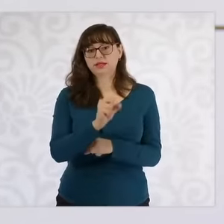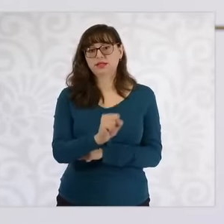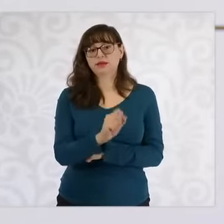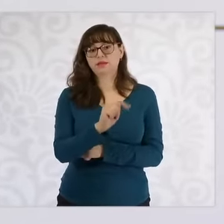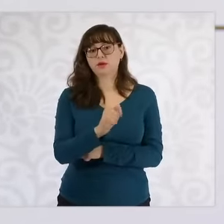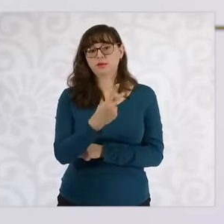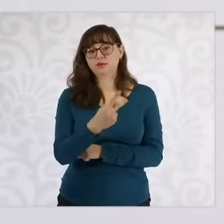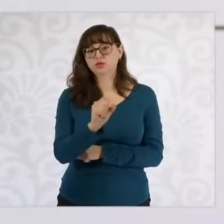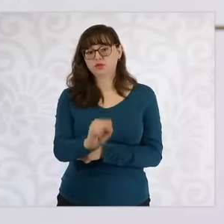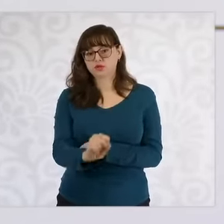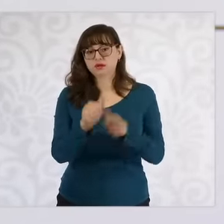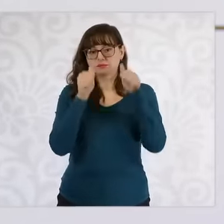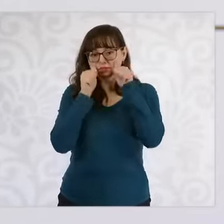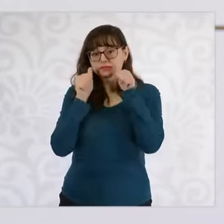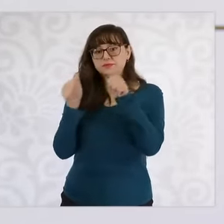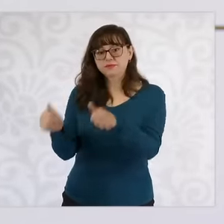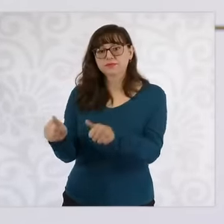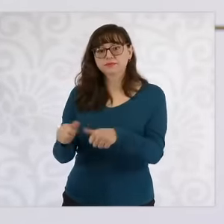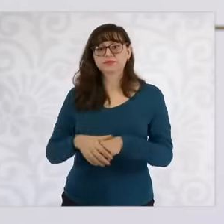pueda atenderlos.